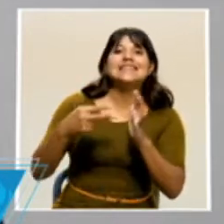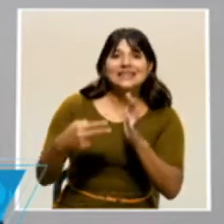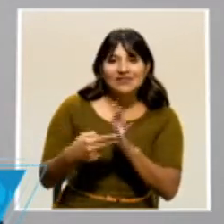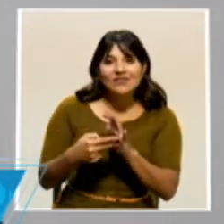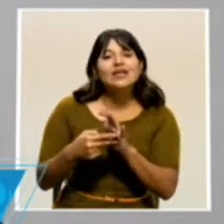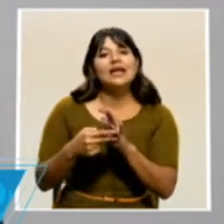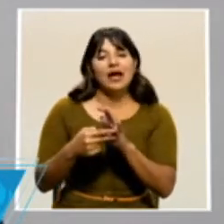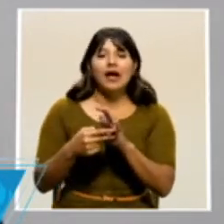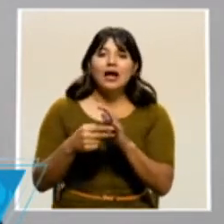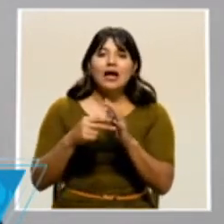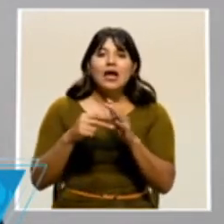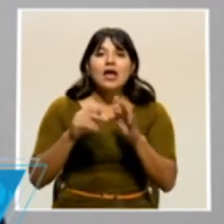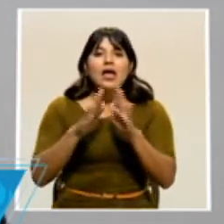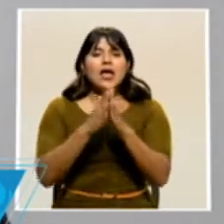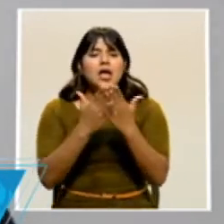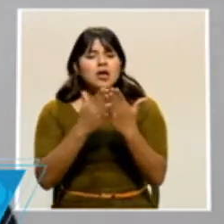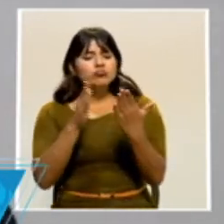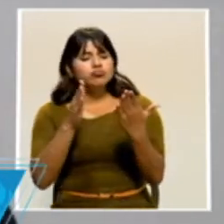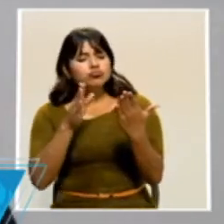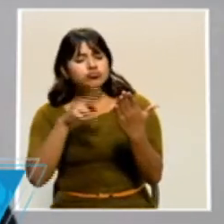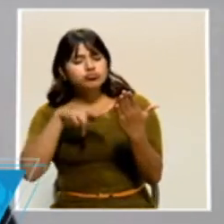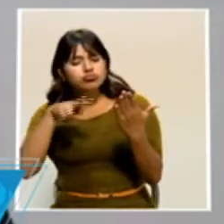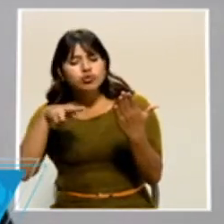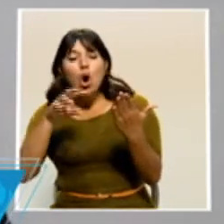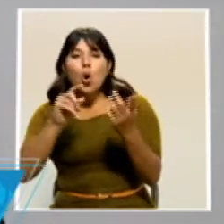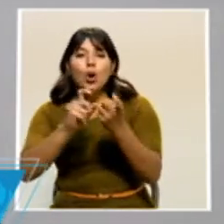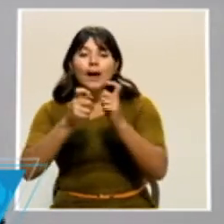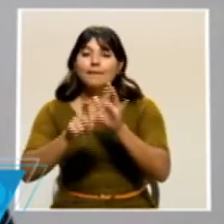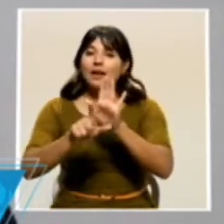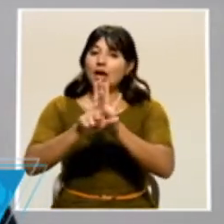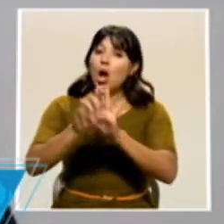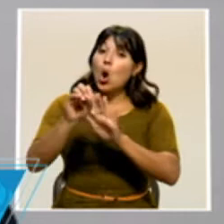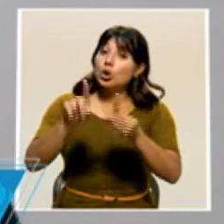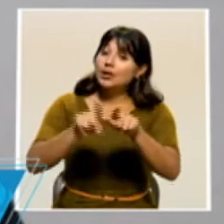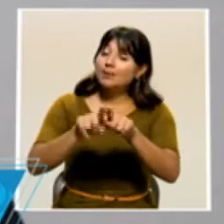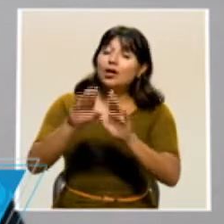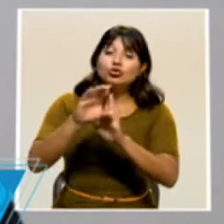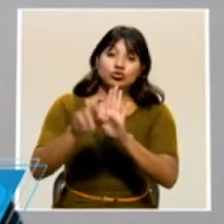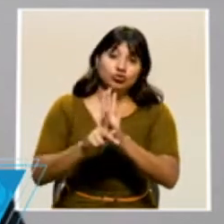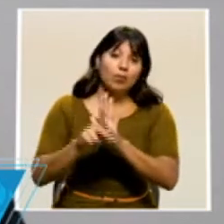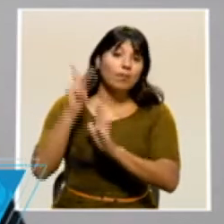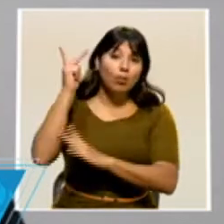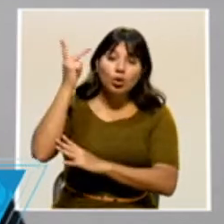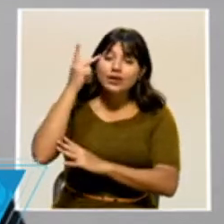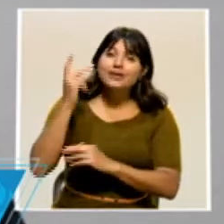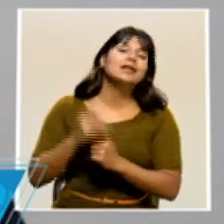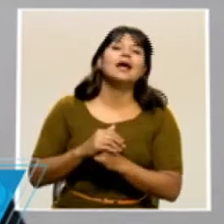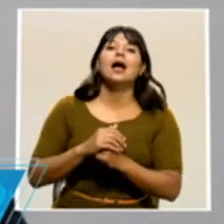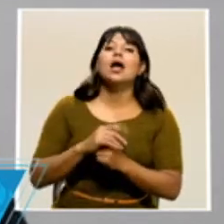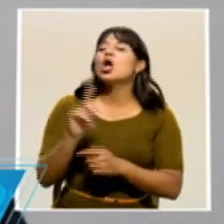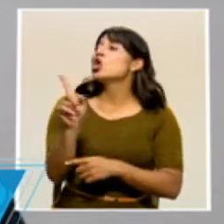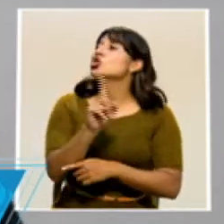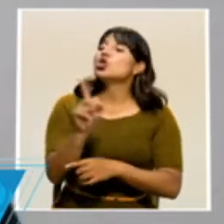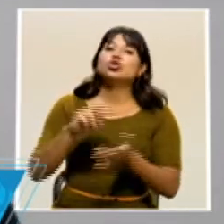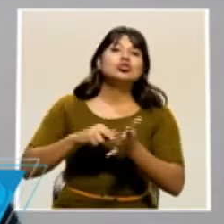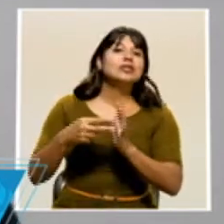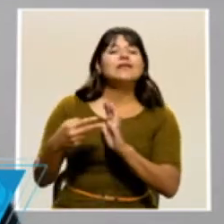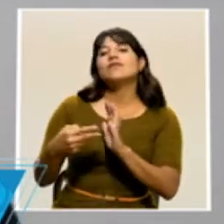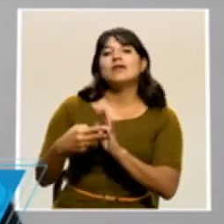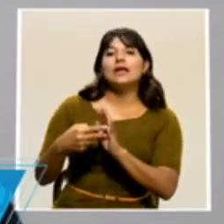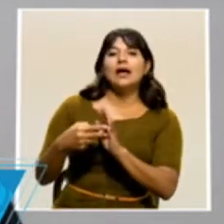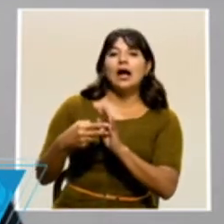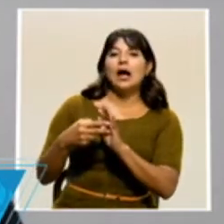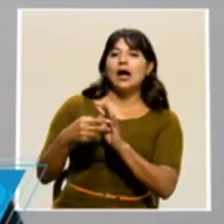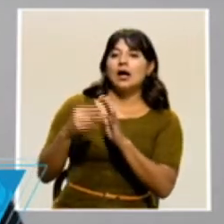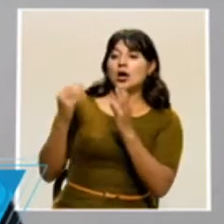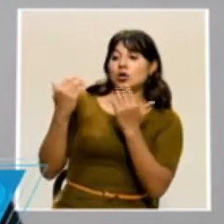cambiar leyes si así se decidiera o incluso la misma constitución política. No se trata de disminuir el gasto haciendo recortes para